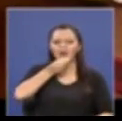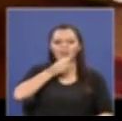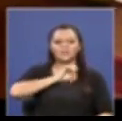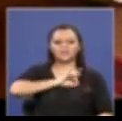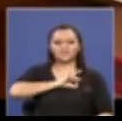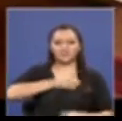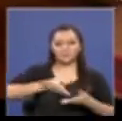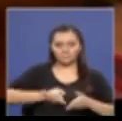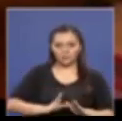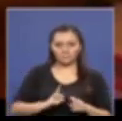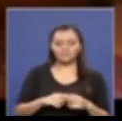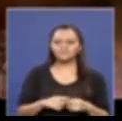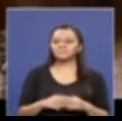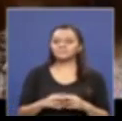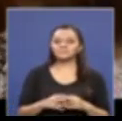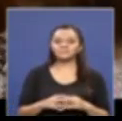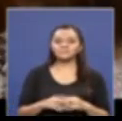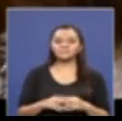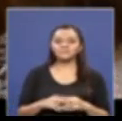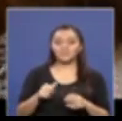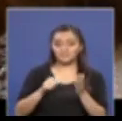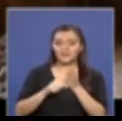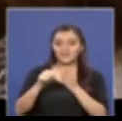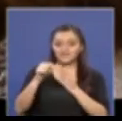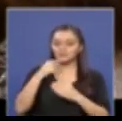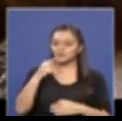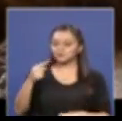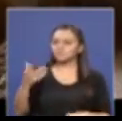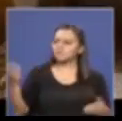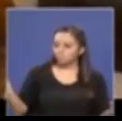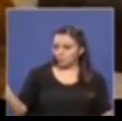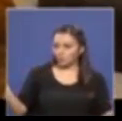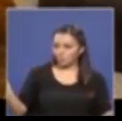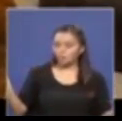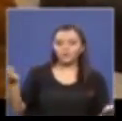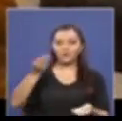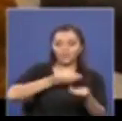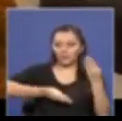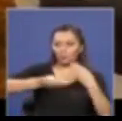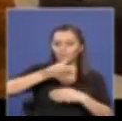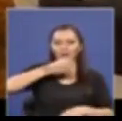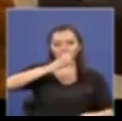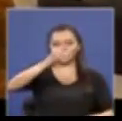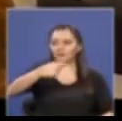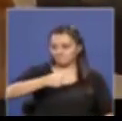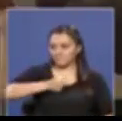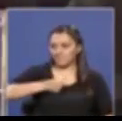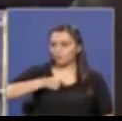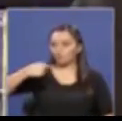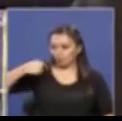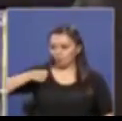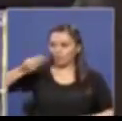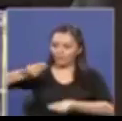él es chileno. Entonces dice la ministra, bueno, devuélvanos a nuestros cantantes